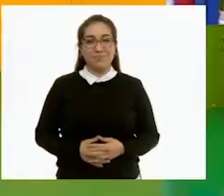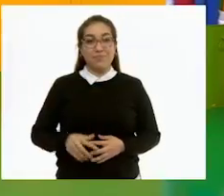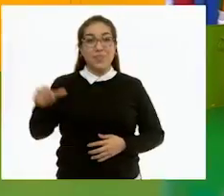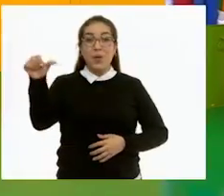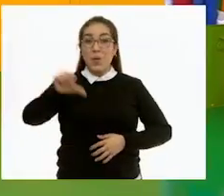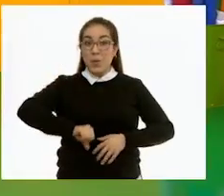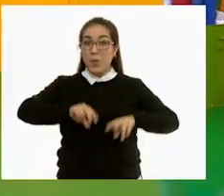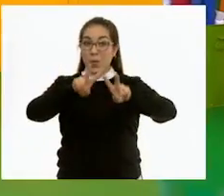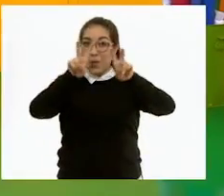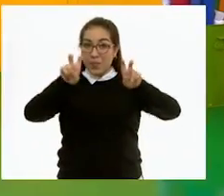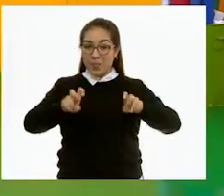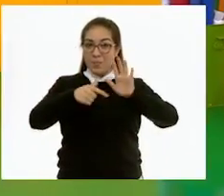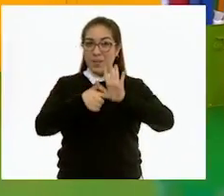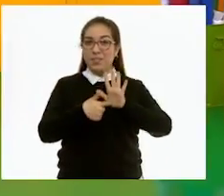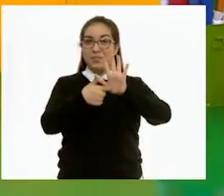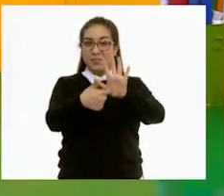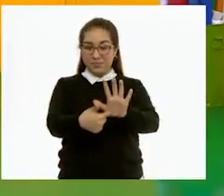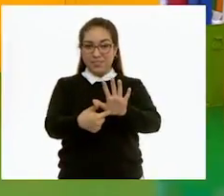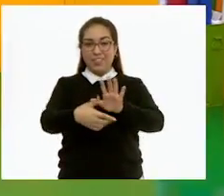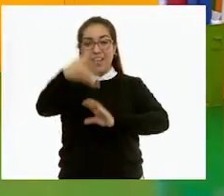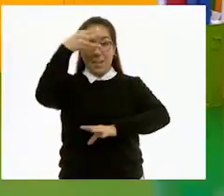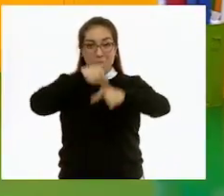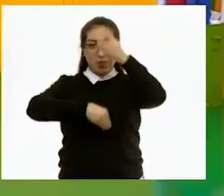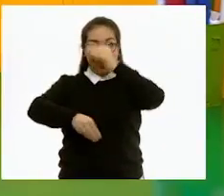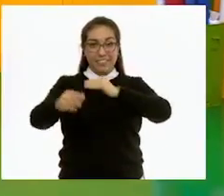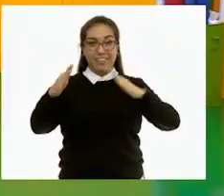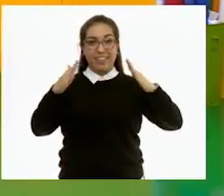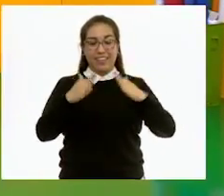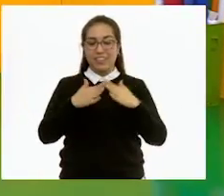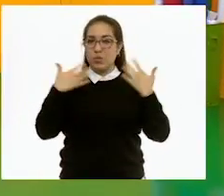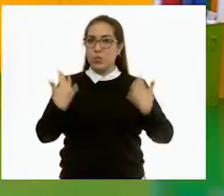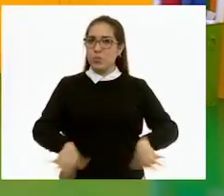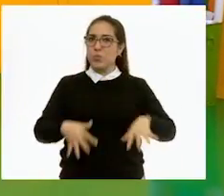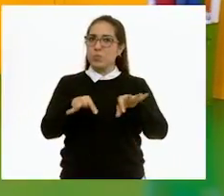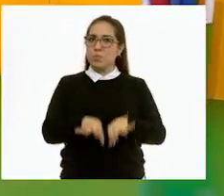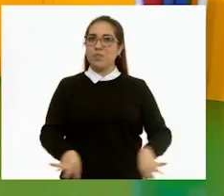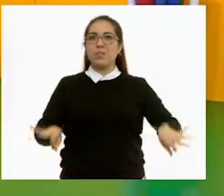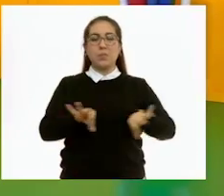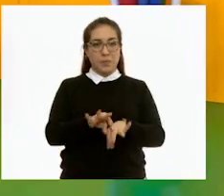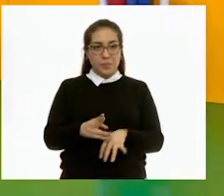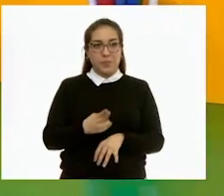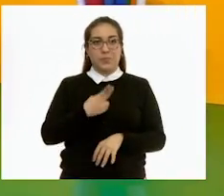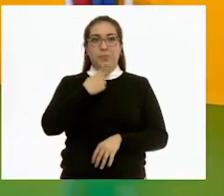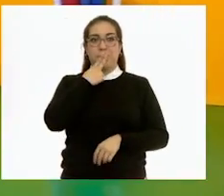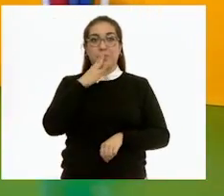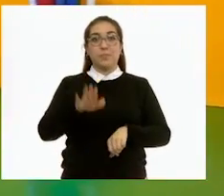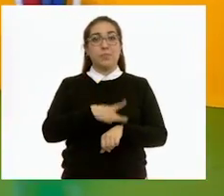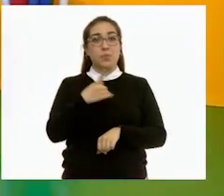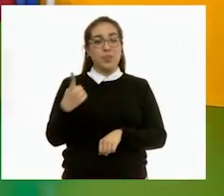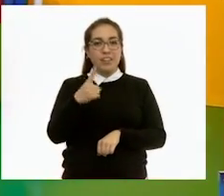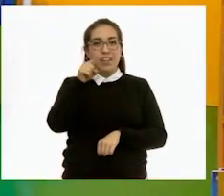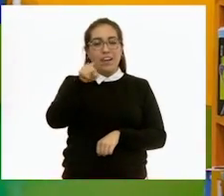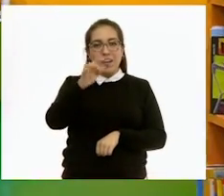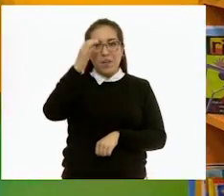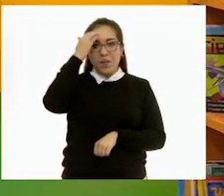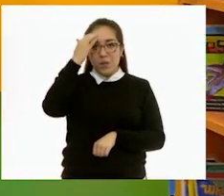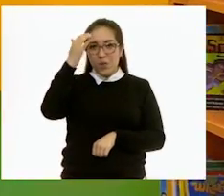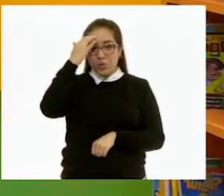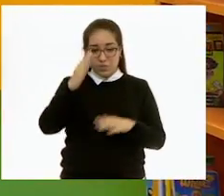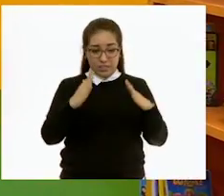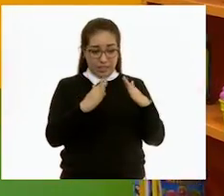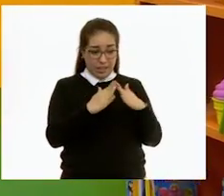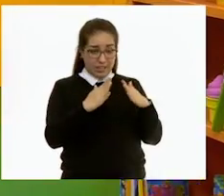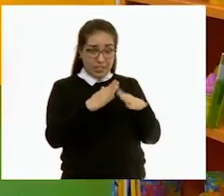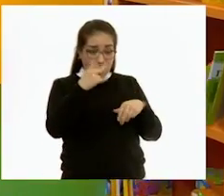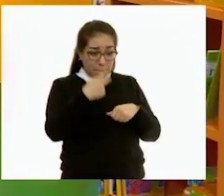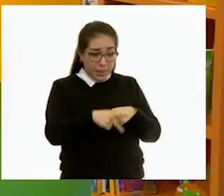El tema que te presentaremos a continuación en Aprende en Casa es de suma importancia, porque reconocerás los lugares de riesgo que hay en casa y